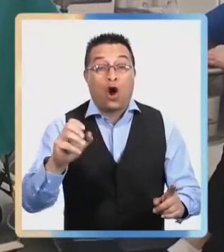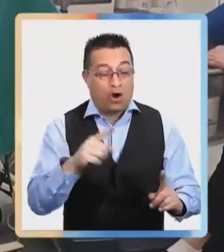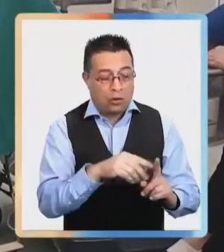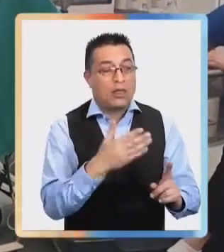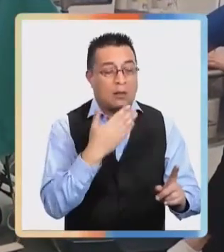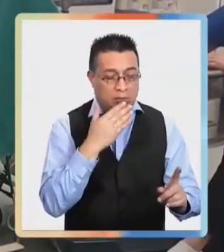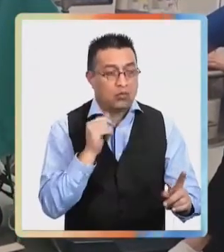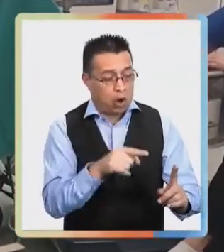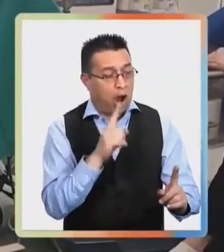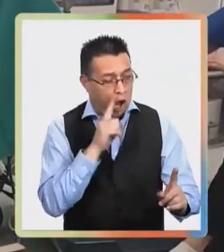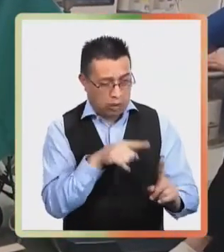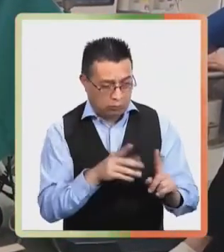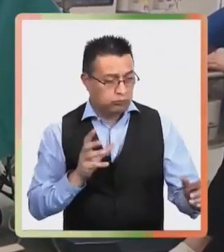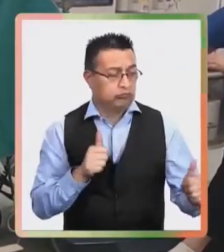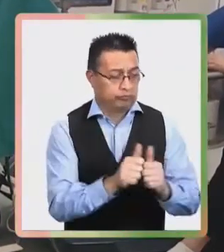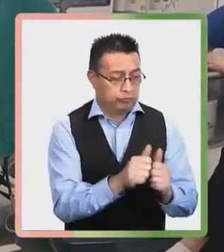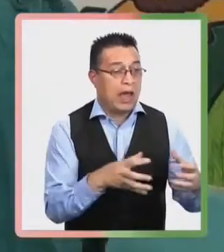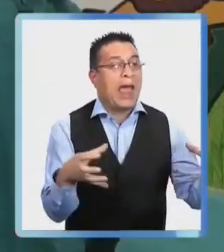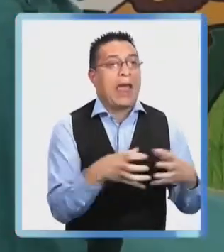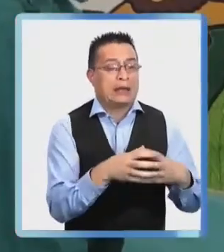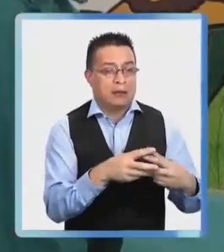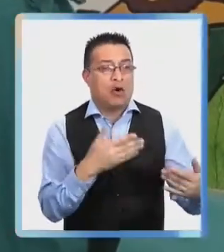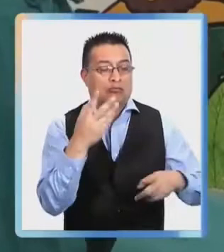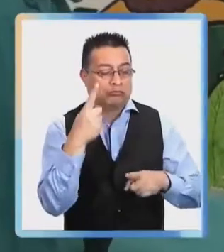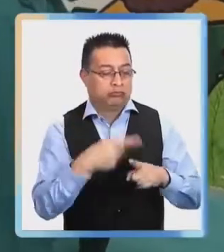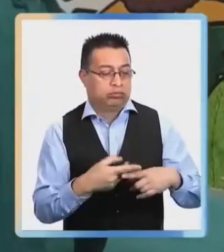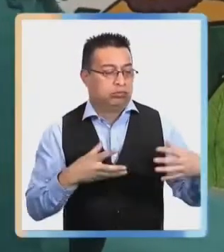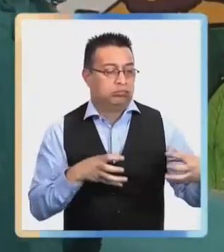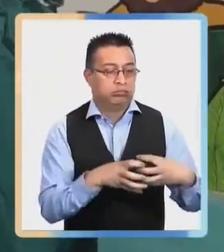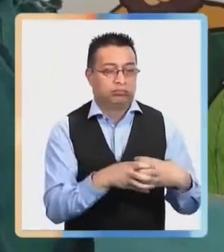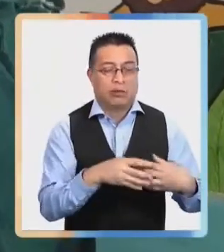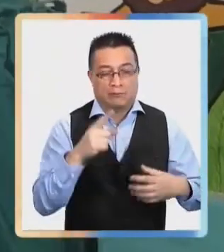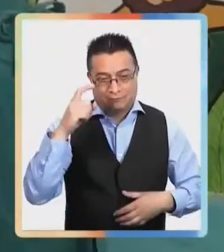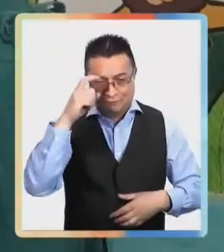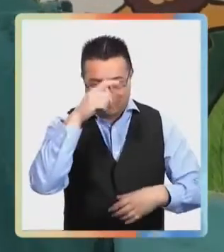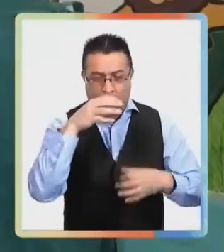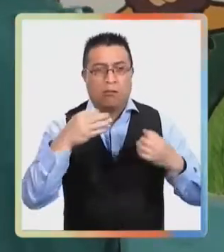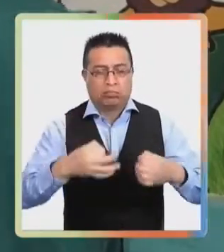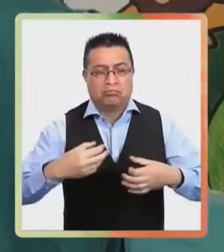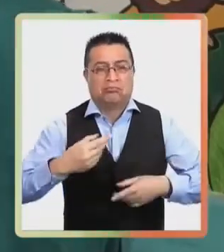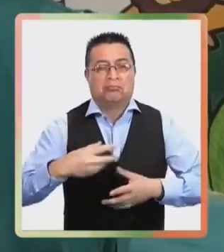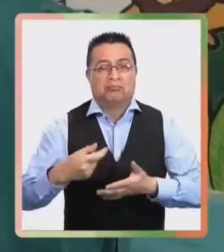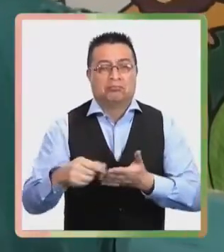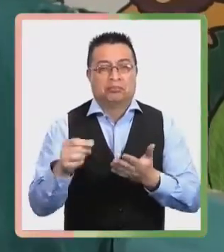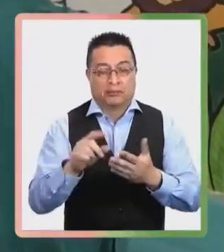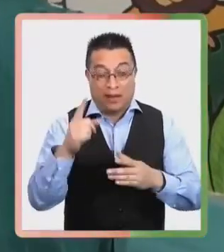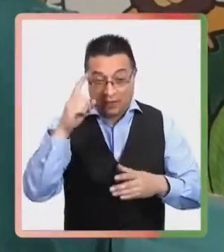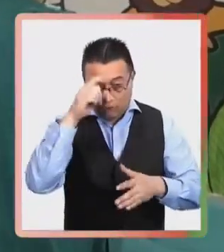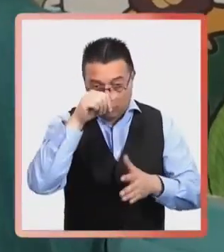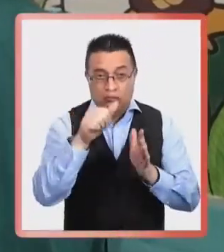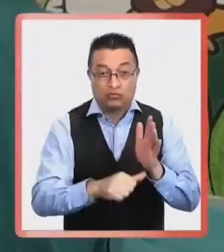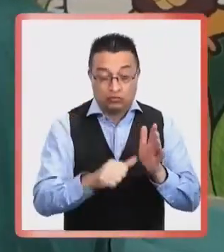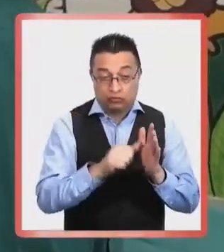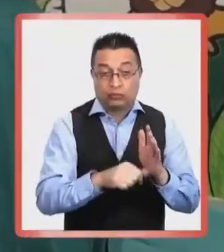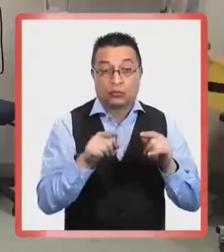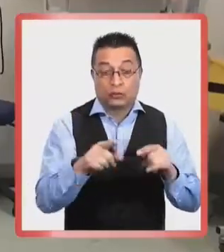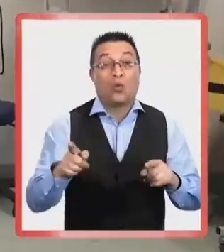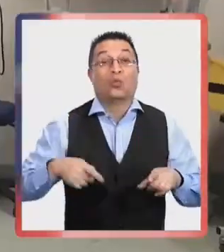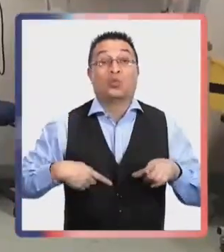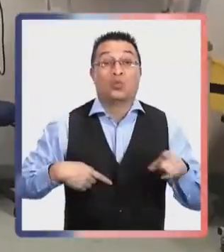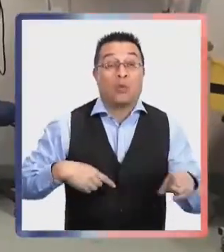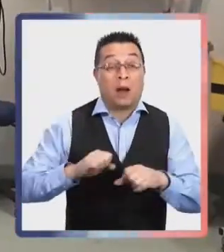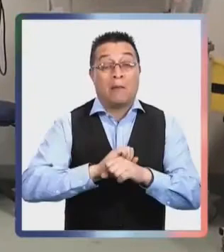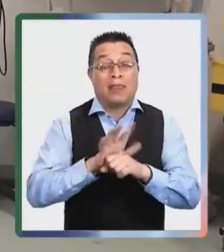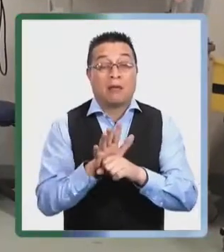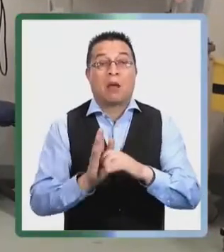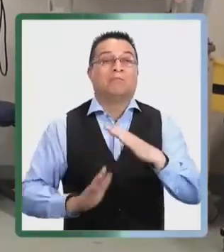que donde hay urólogo para formar equipo y cuando son equipos complejos. Son patologías urológicas complejas y que a causa de